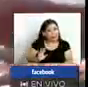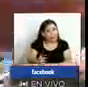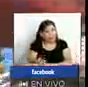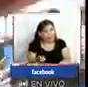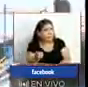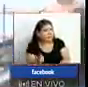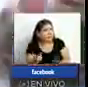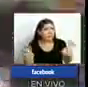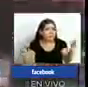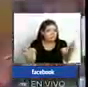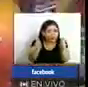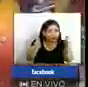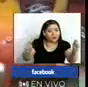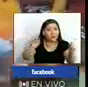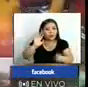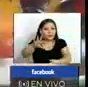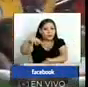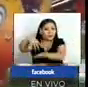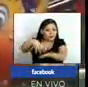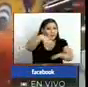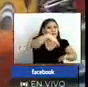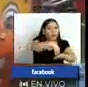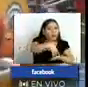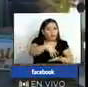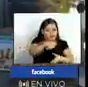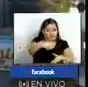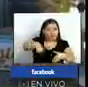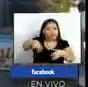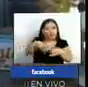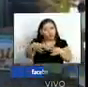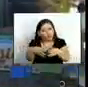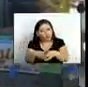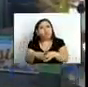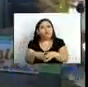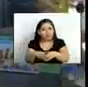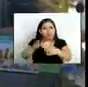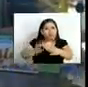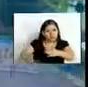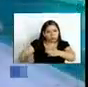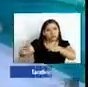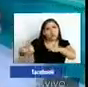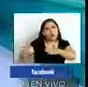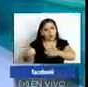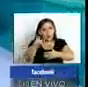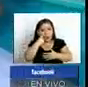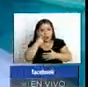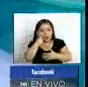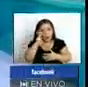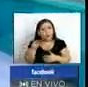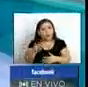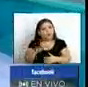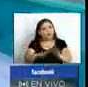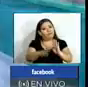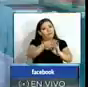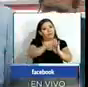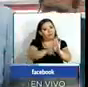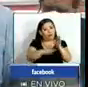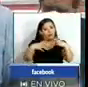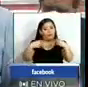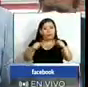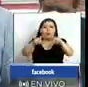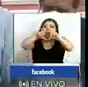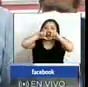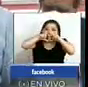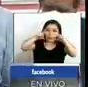próximos a celebrar las fiestas patronales. Estas personas se comprometen a cumplir medidas de prevención. El uso de